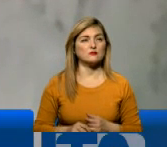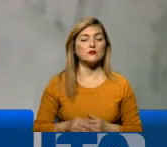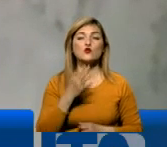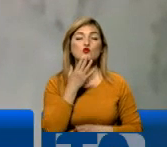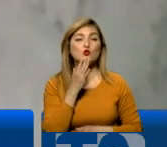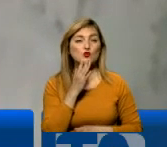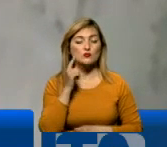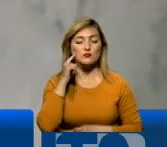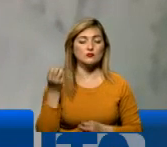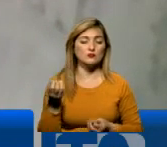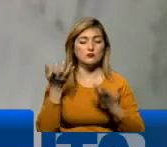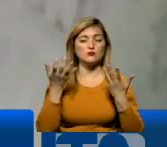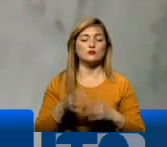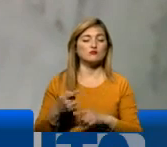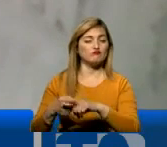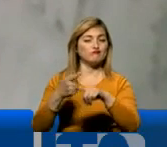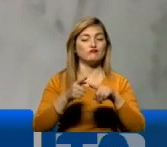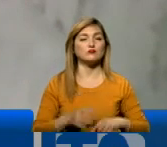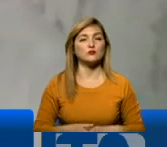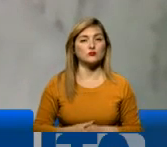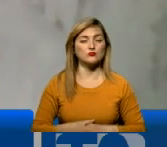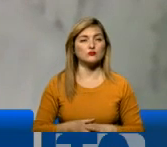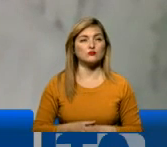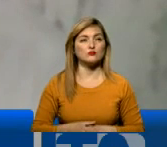coloración de plumaje, etcétera. Pero no es como